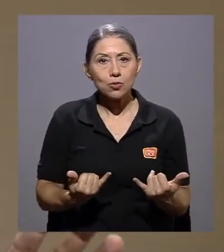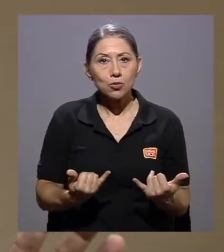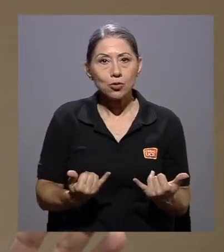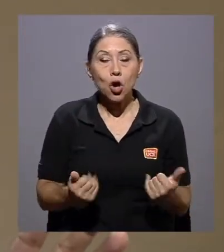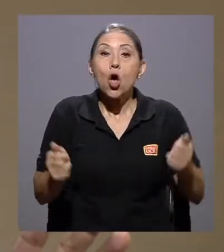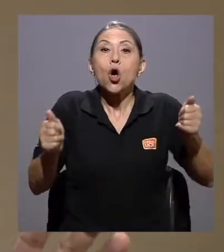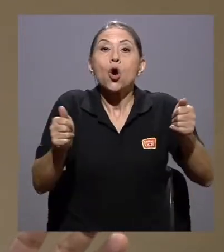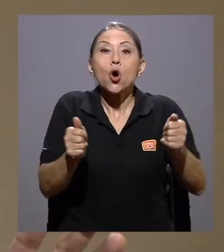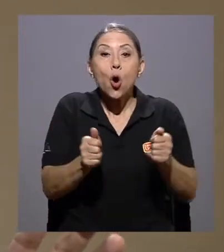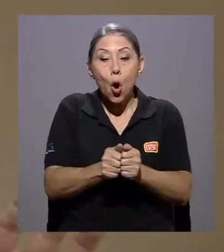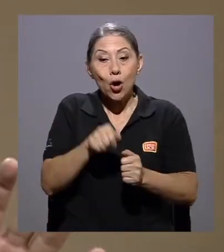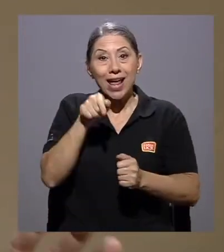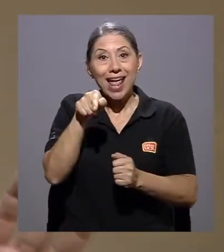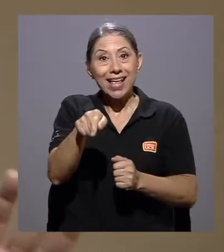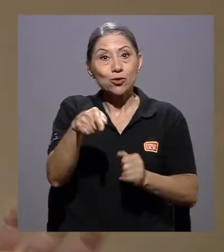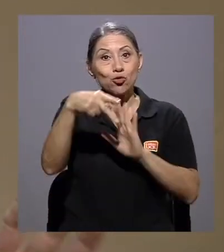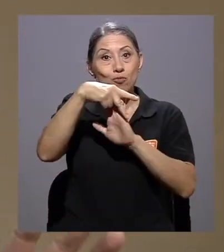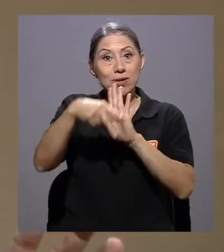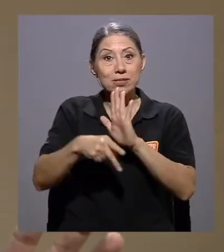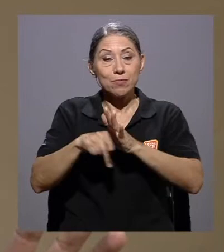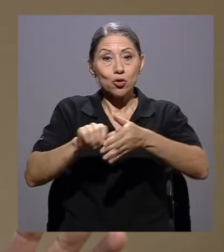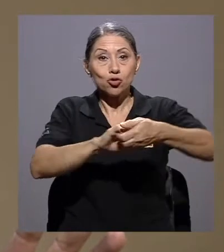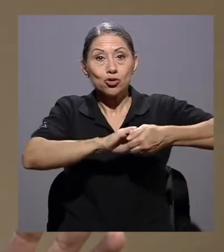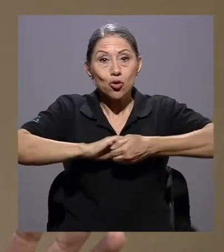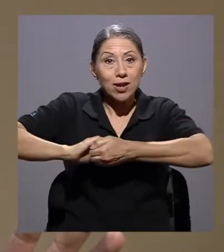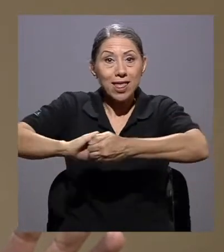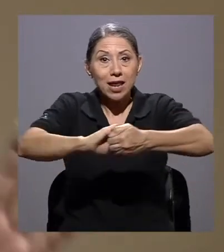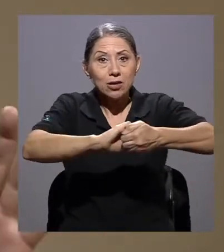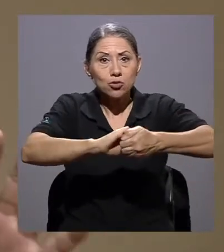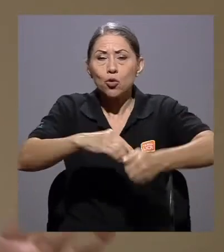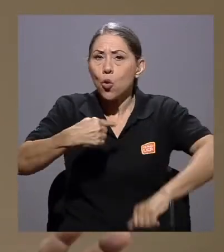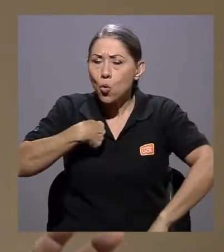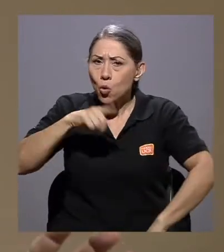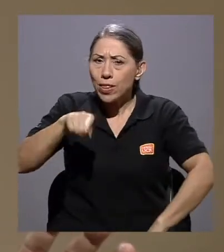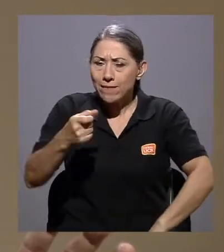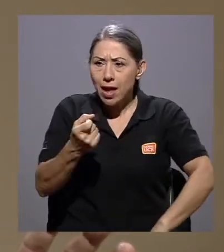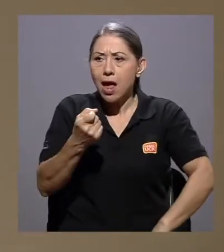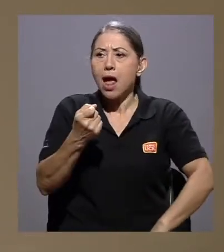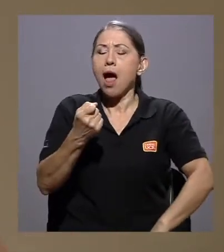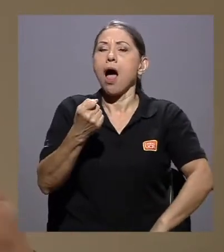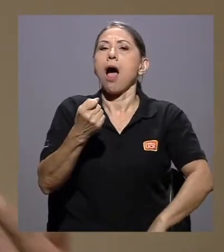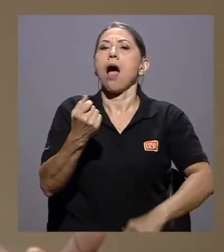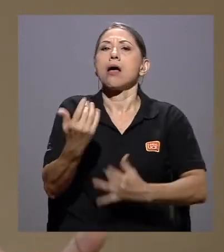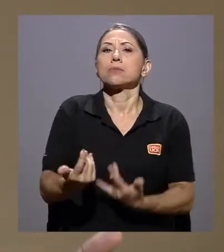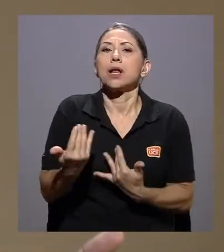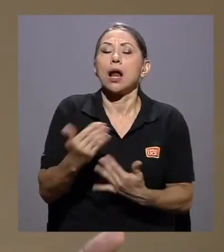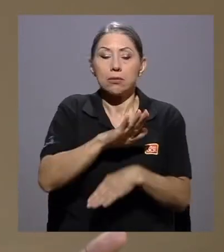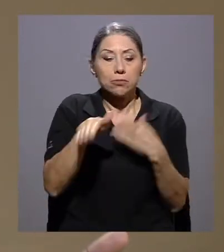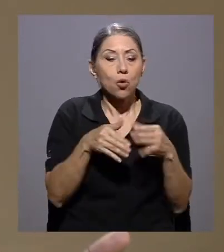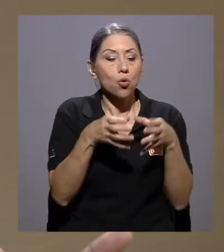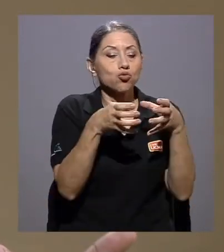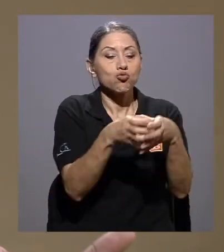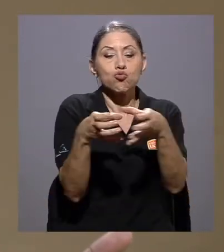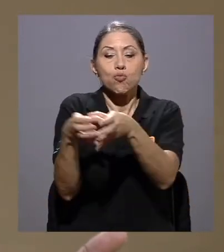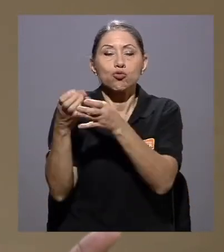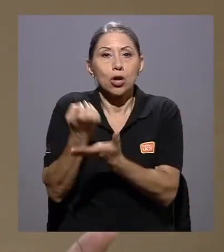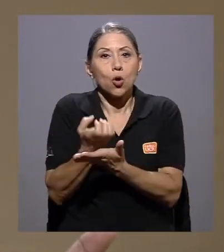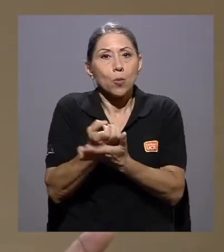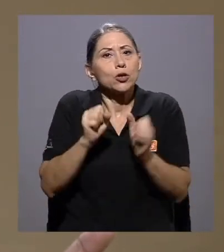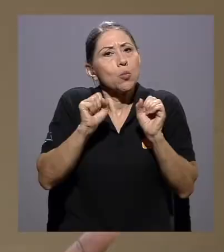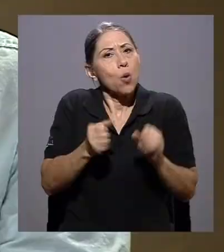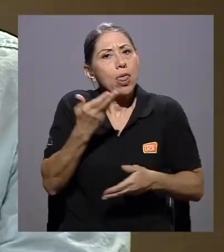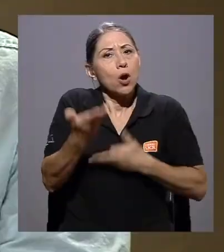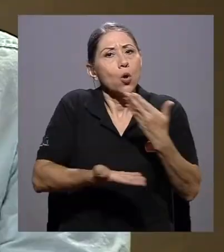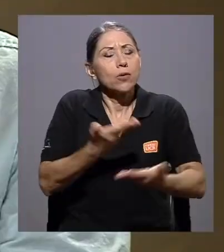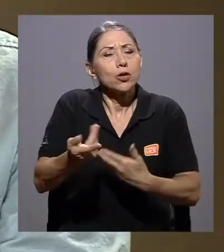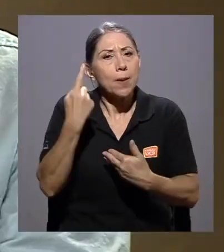lo que debería esperar es que todos los grupos económicos hagan sus contribuciones para poder superar las condiciones adversas de la